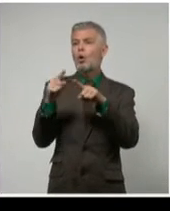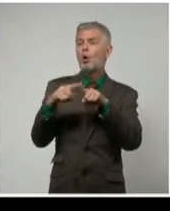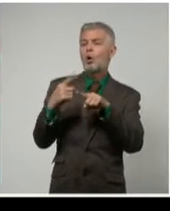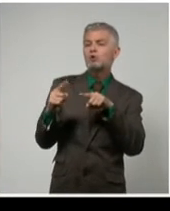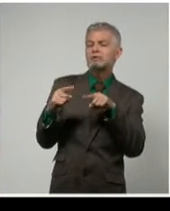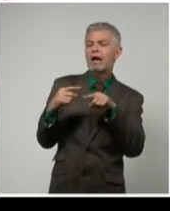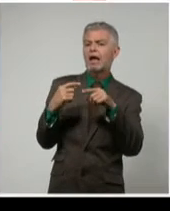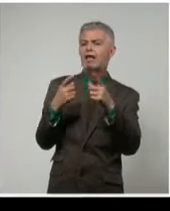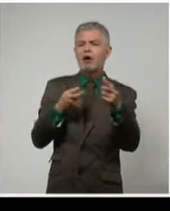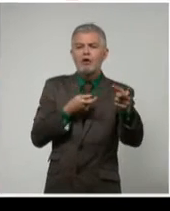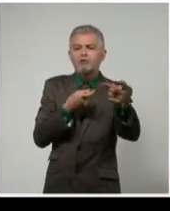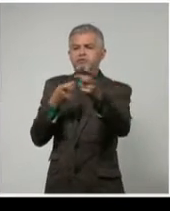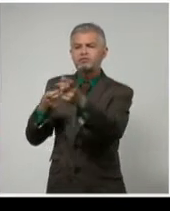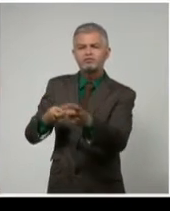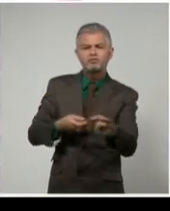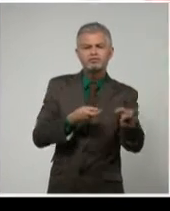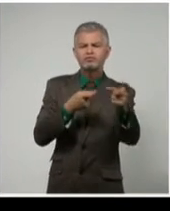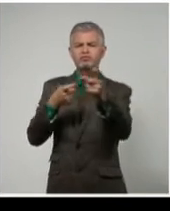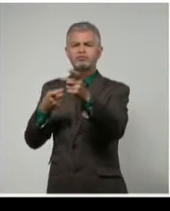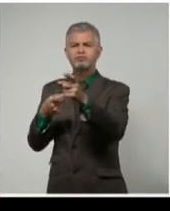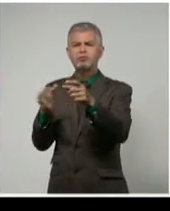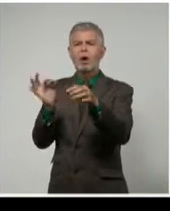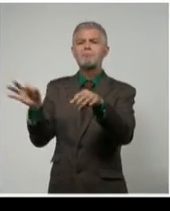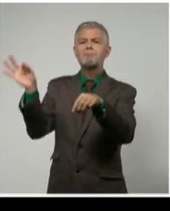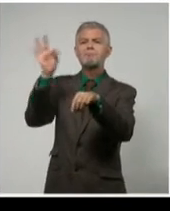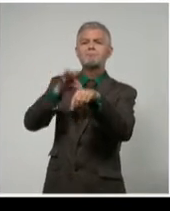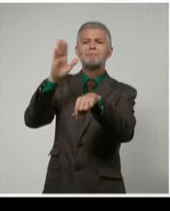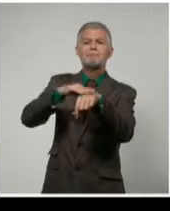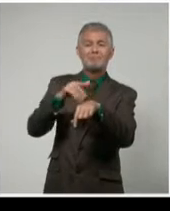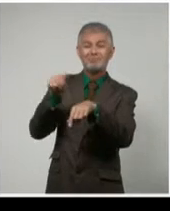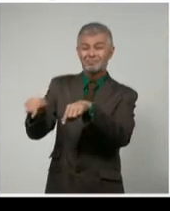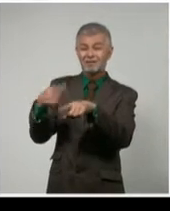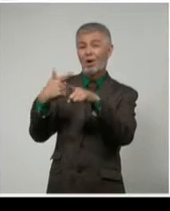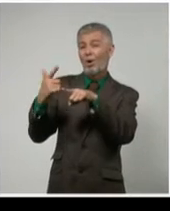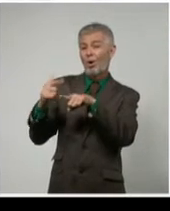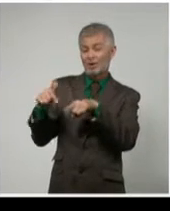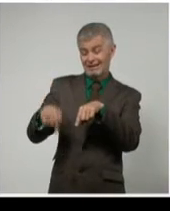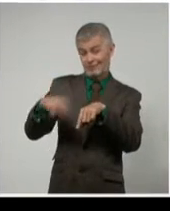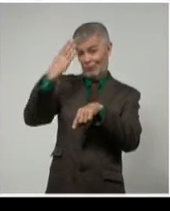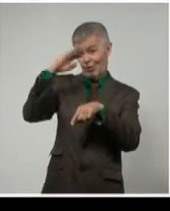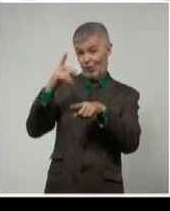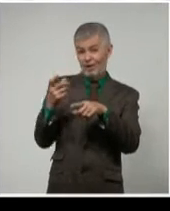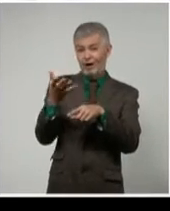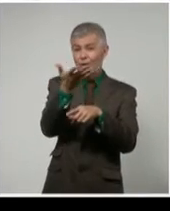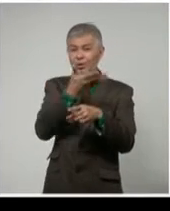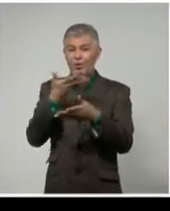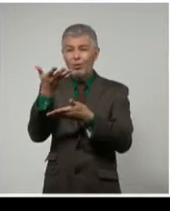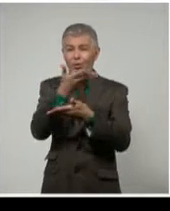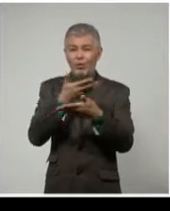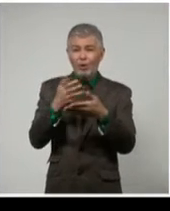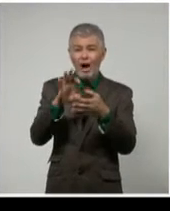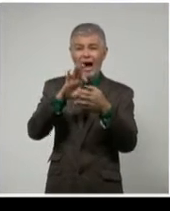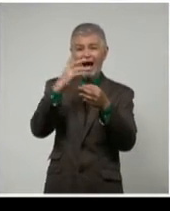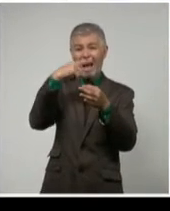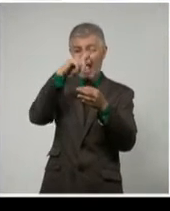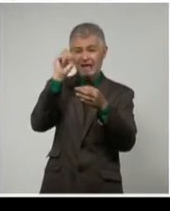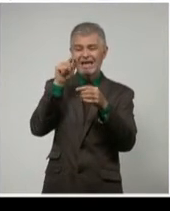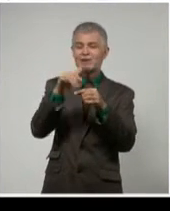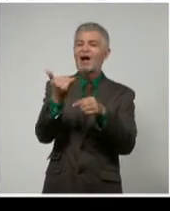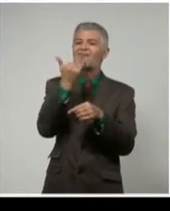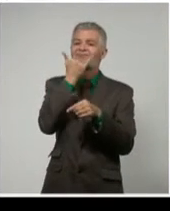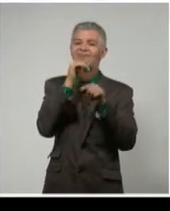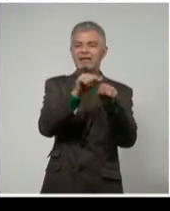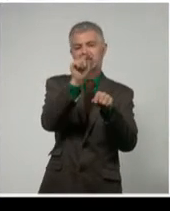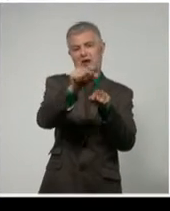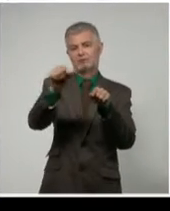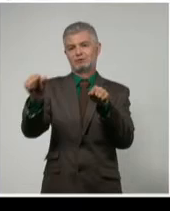Aedes aegypti, producto de la campaña contra el Zika, el dengue y etcétera, son las que provocaron estos daños en estas personas. Es decir,